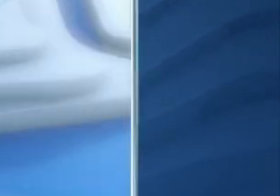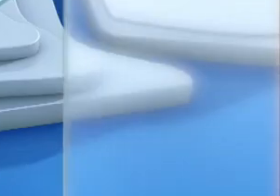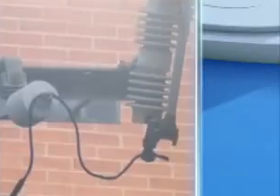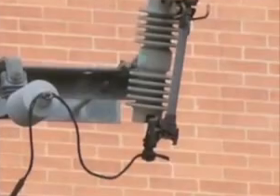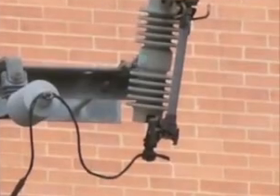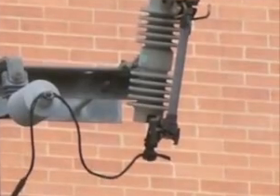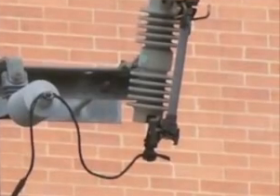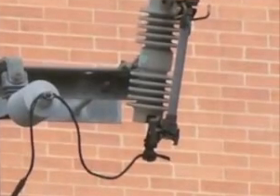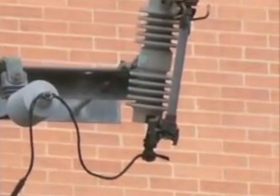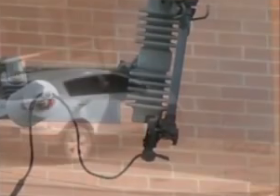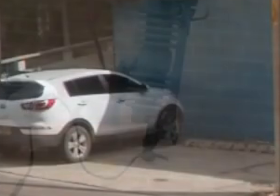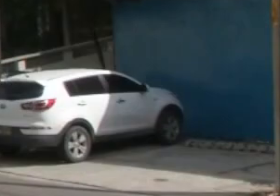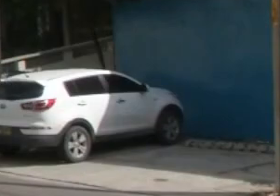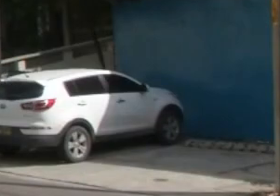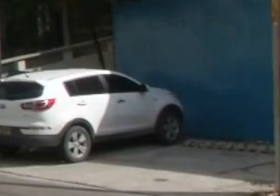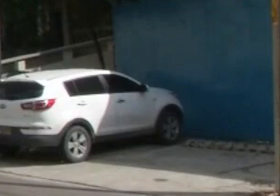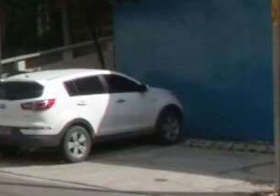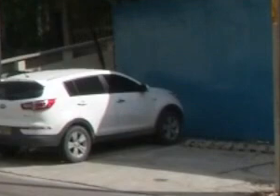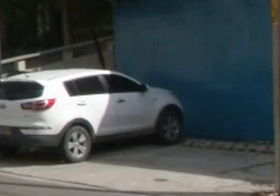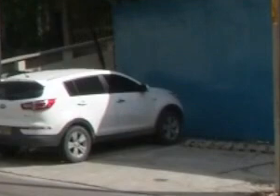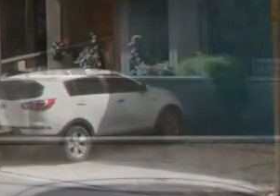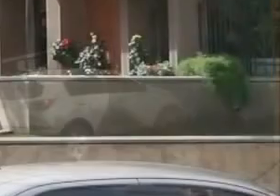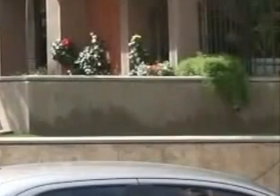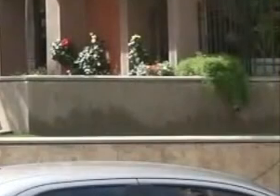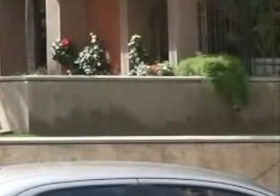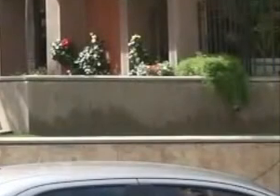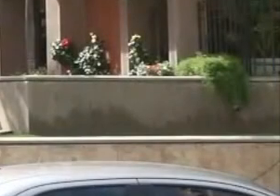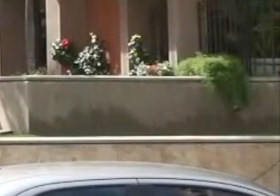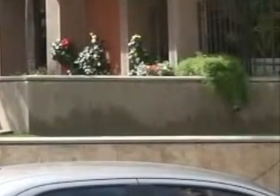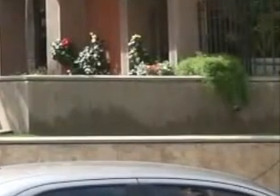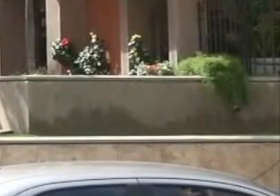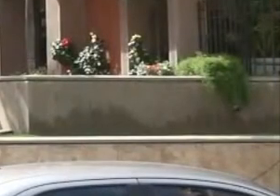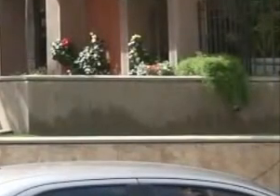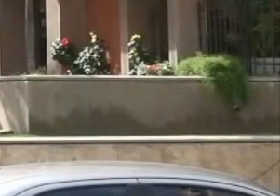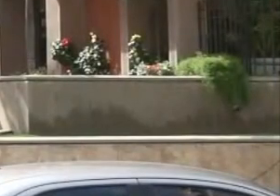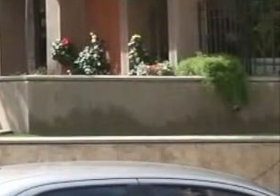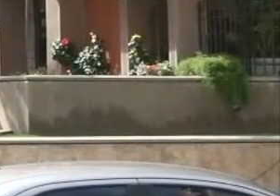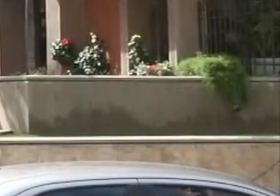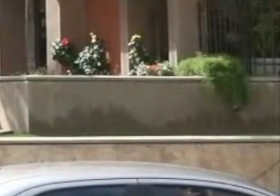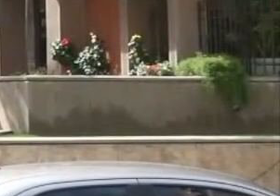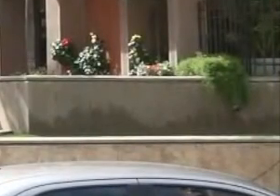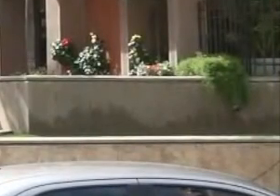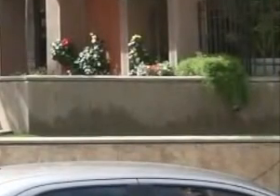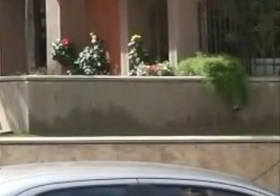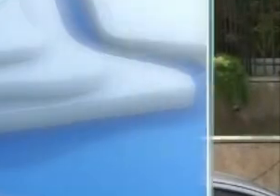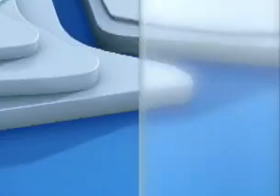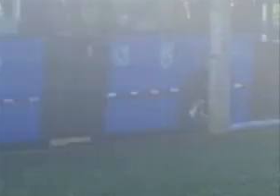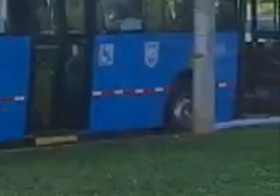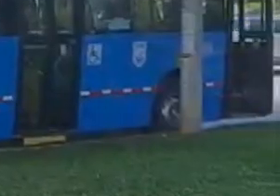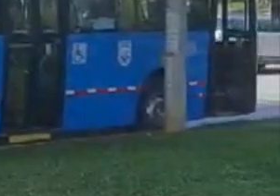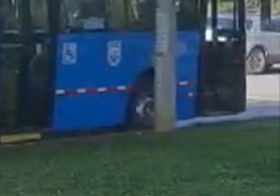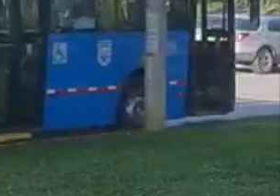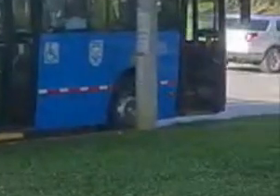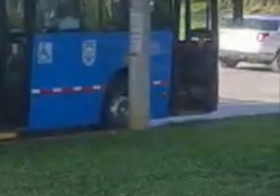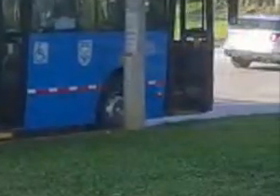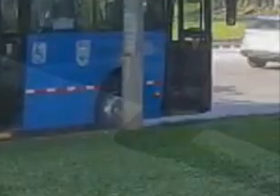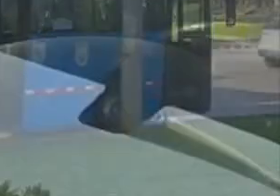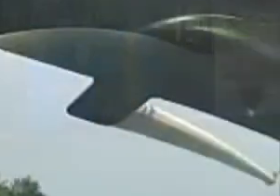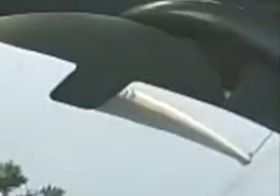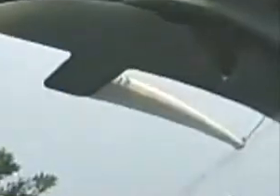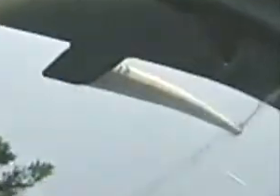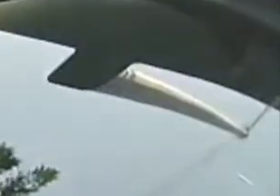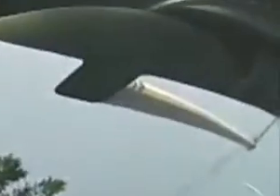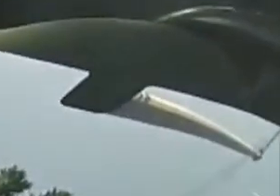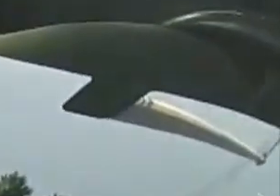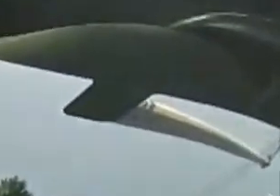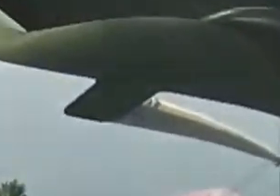personas. 30% del robo de energía en Barranquilla lo hacen los estratos altos. Ataque sicarial en el